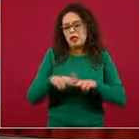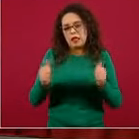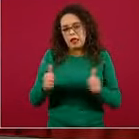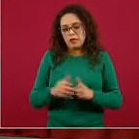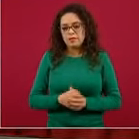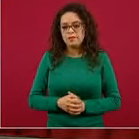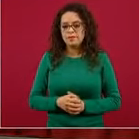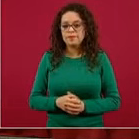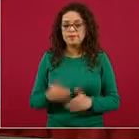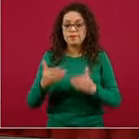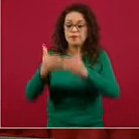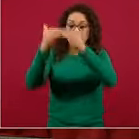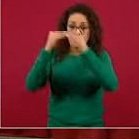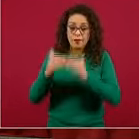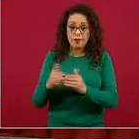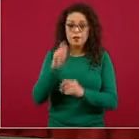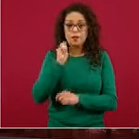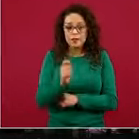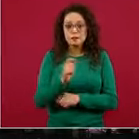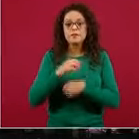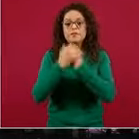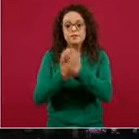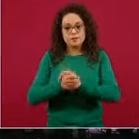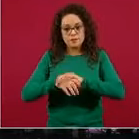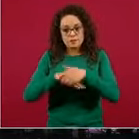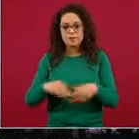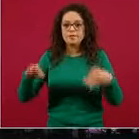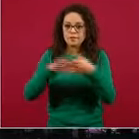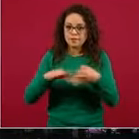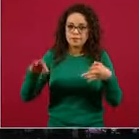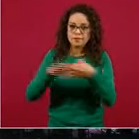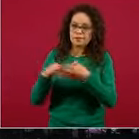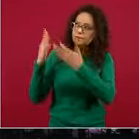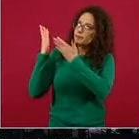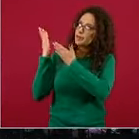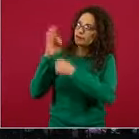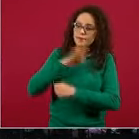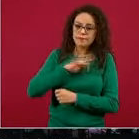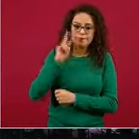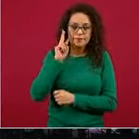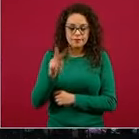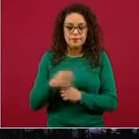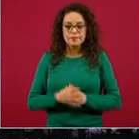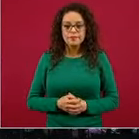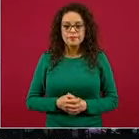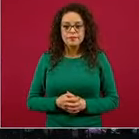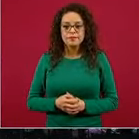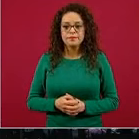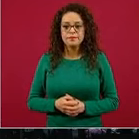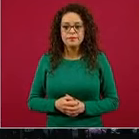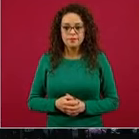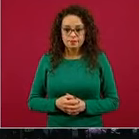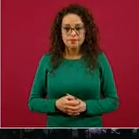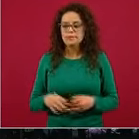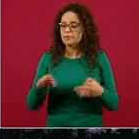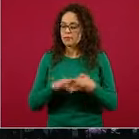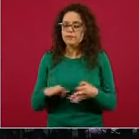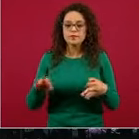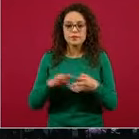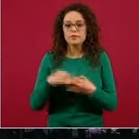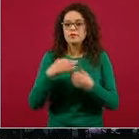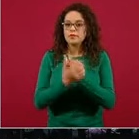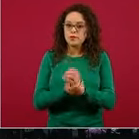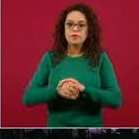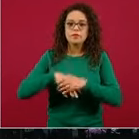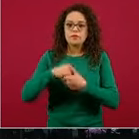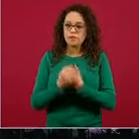frecuentemente, sobre todo si tengo que salir a realizar algunas de estas actividades esenciales que acabamos de mencionar, lavado frecuente de manos varias